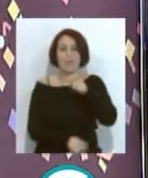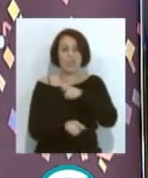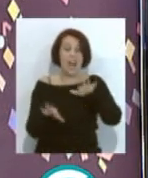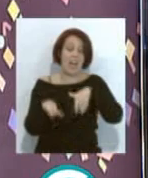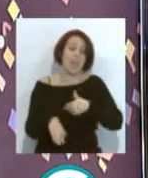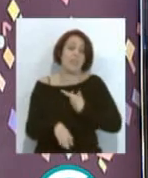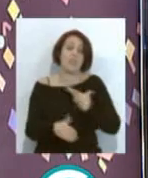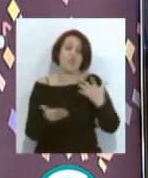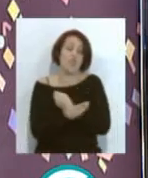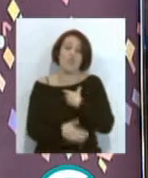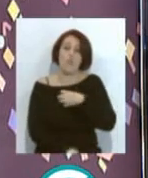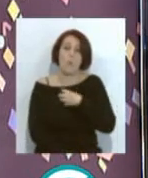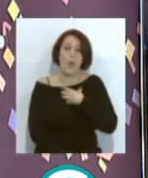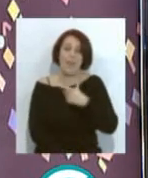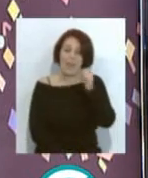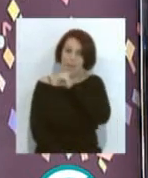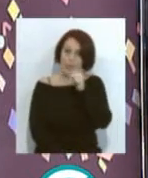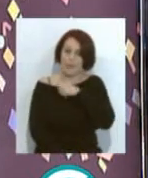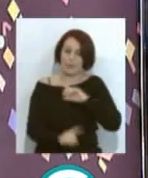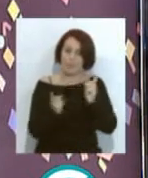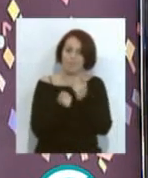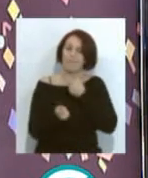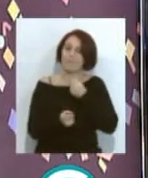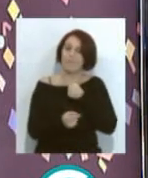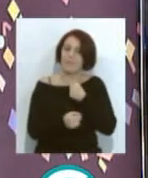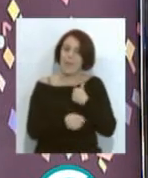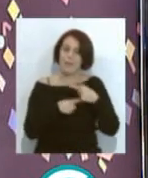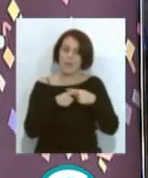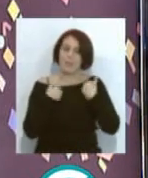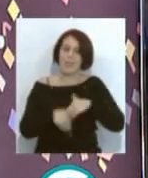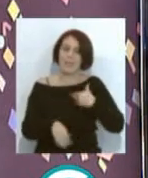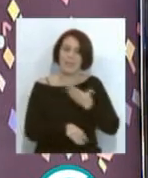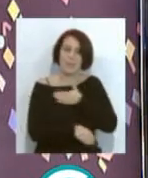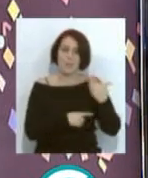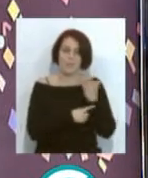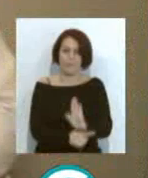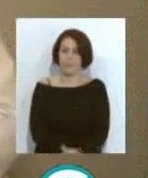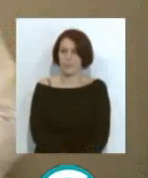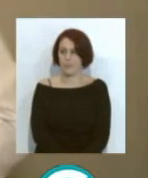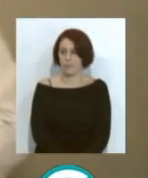su primera tanda de cuplés que queremos también, por supuesto, descubrir para ustedes.